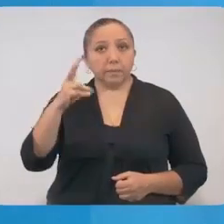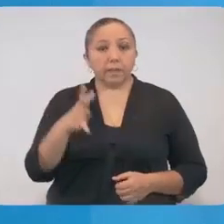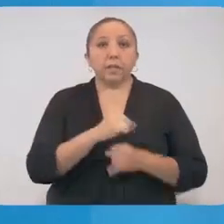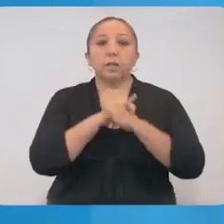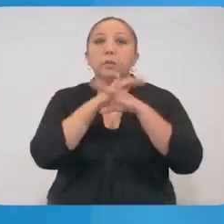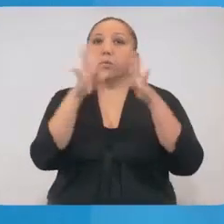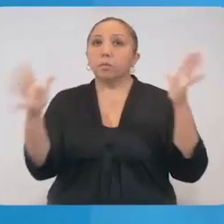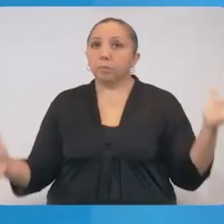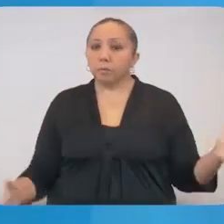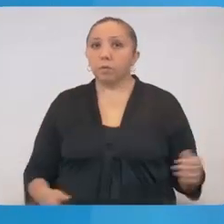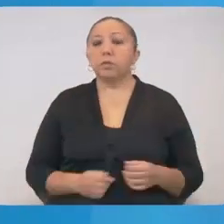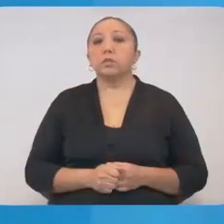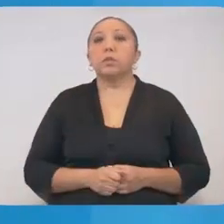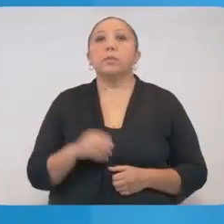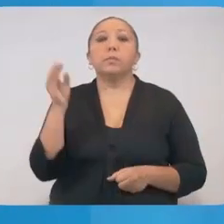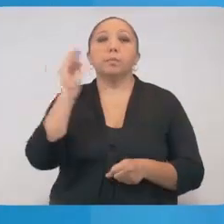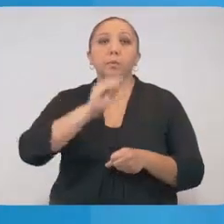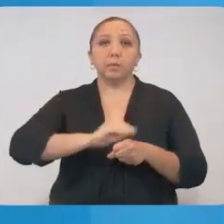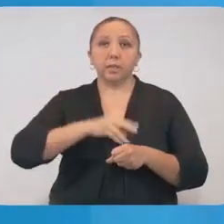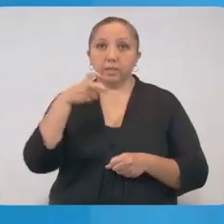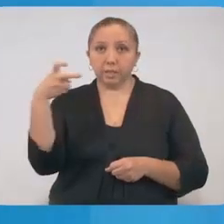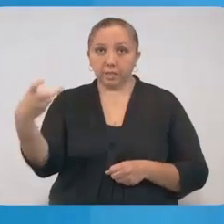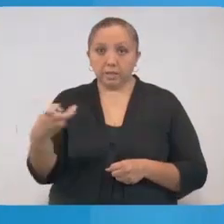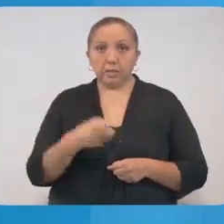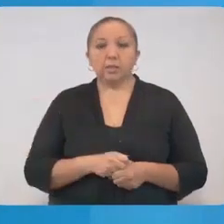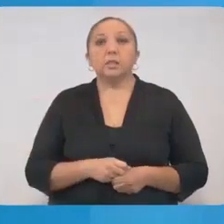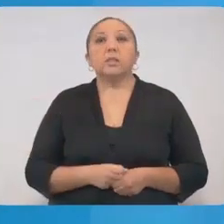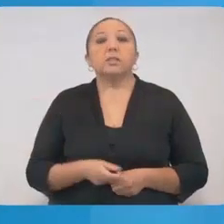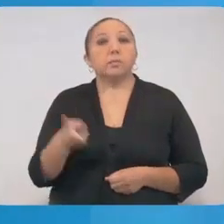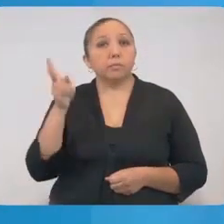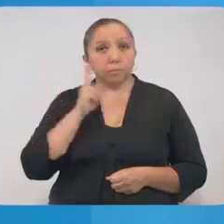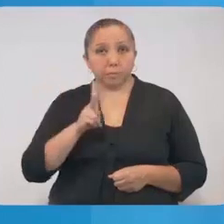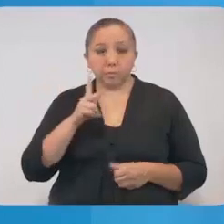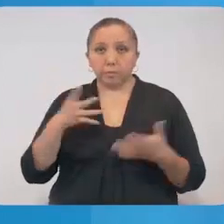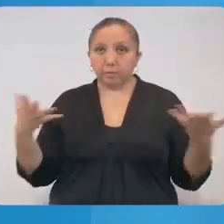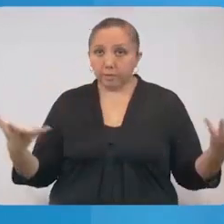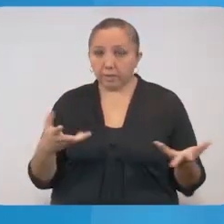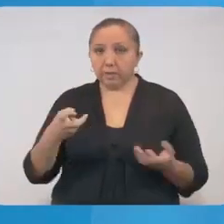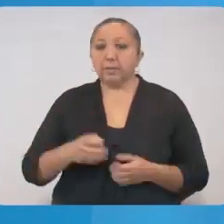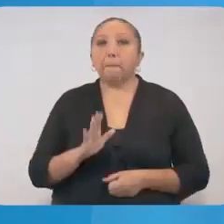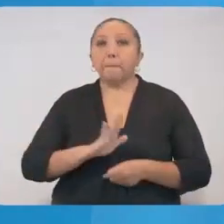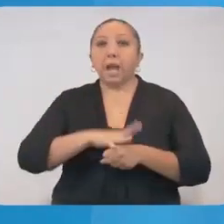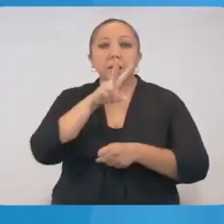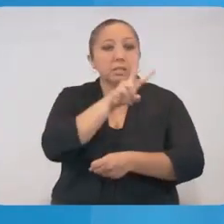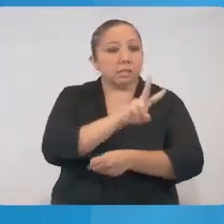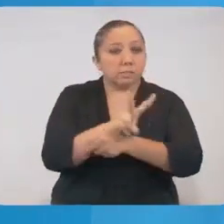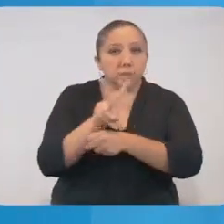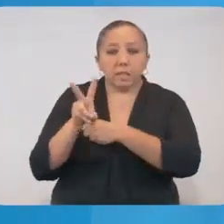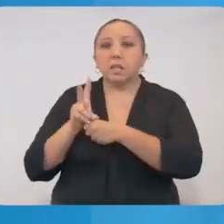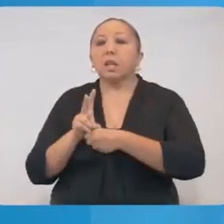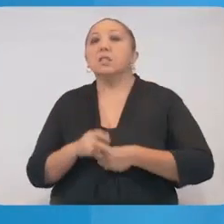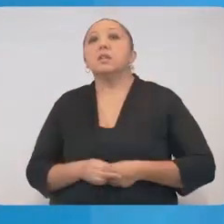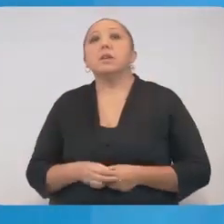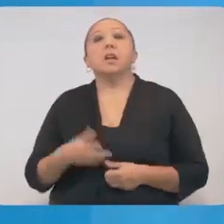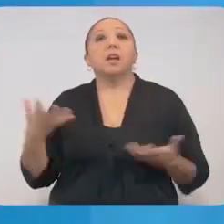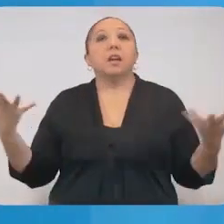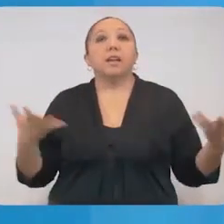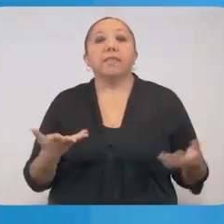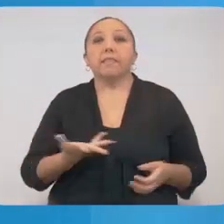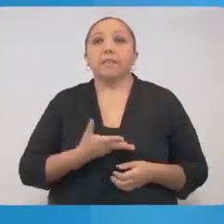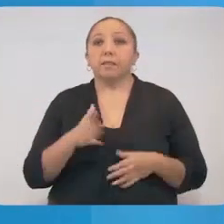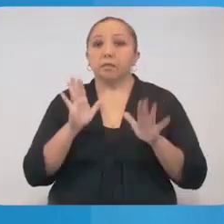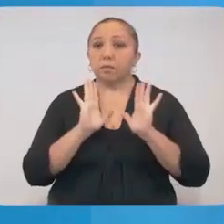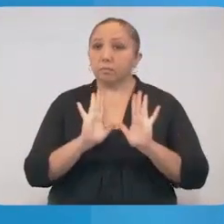durante la implementación de estos operativos. Esta mayor vigilancia epidemiológica permitirá cortar oportunamente cadenas